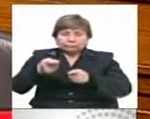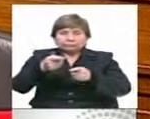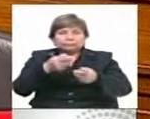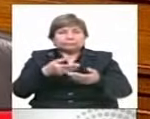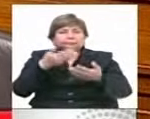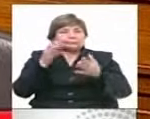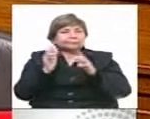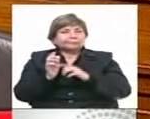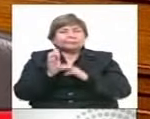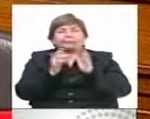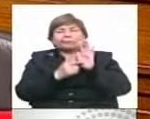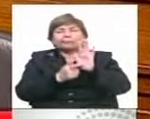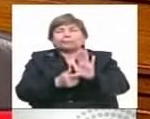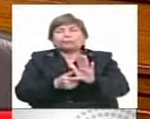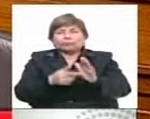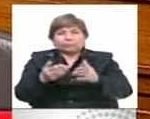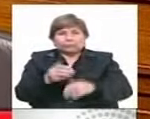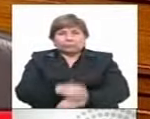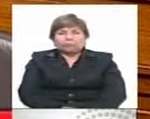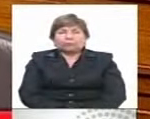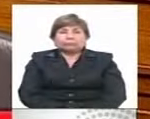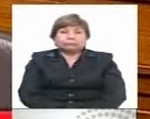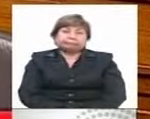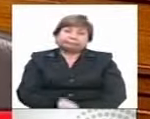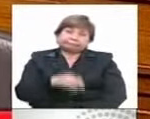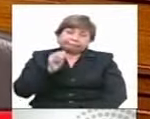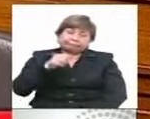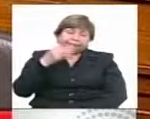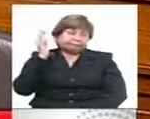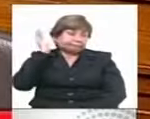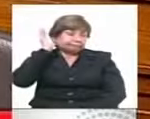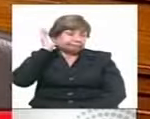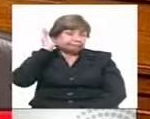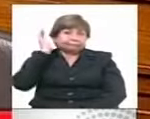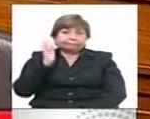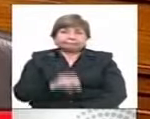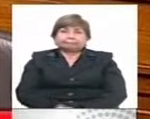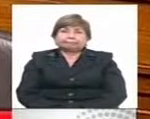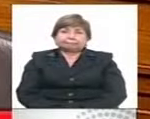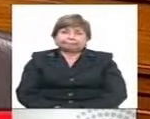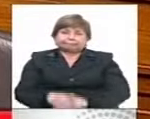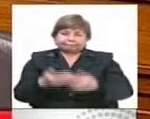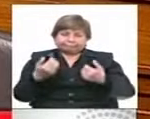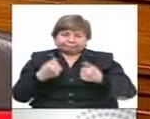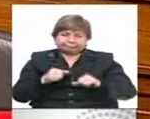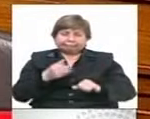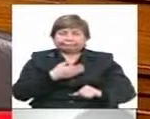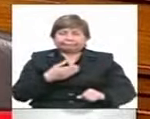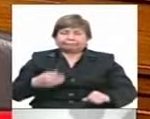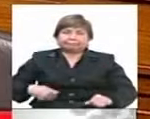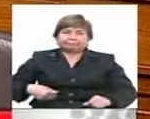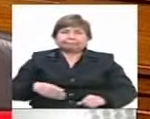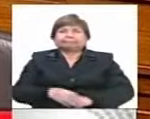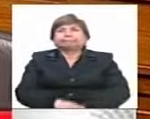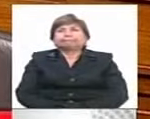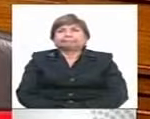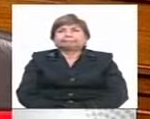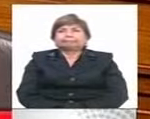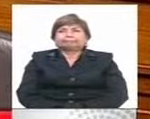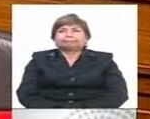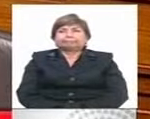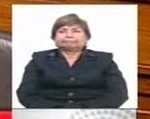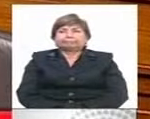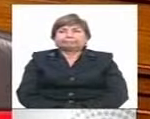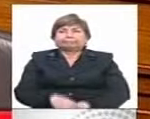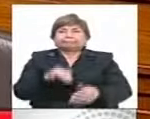en represamiento? Y si he escuchado también, estimada señora ministra,